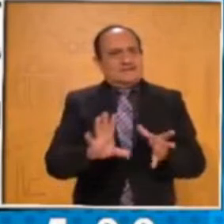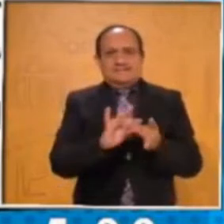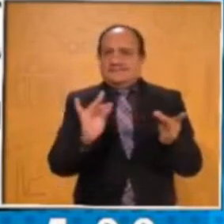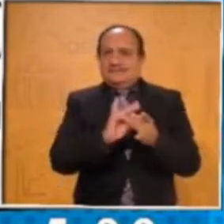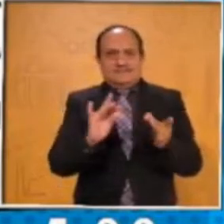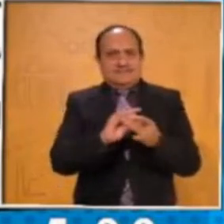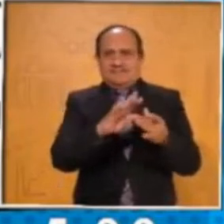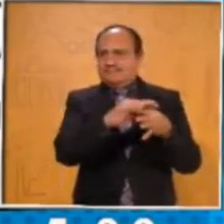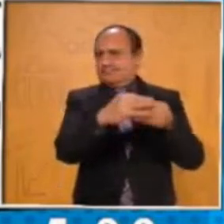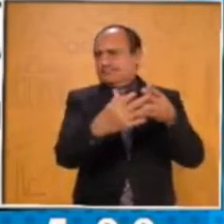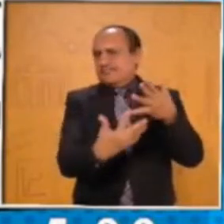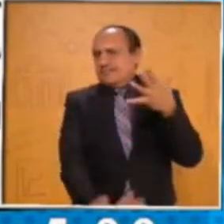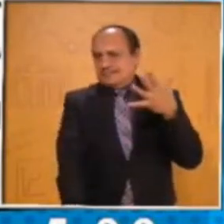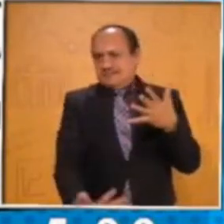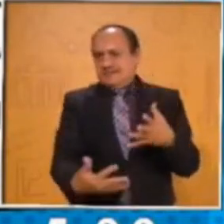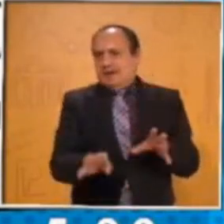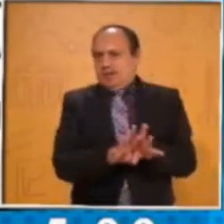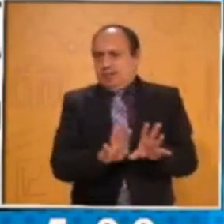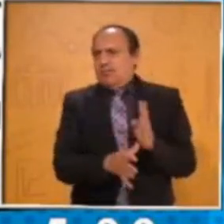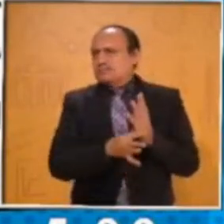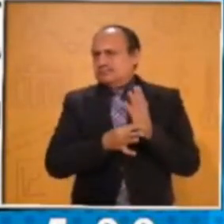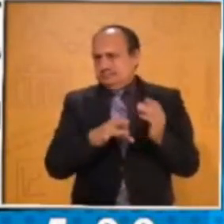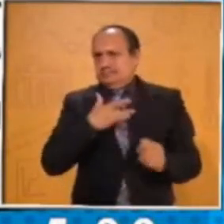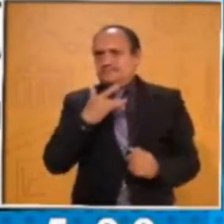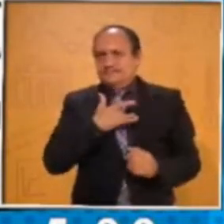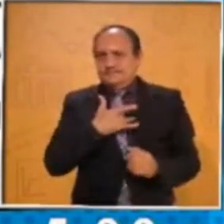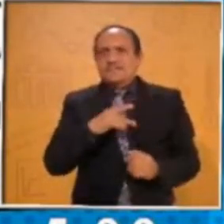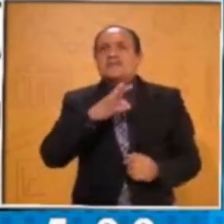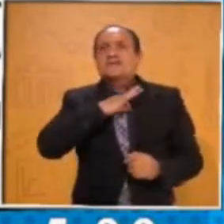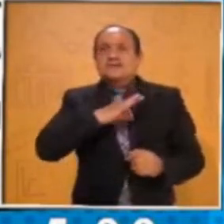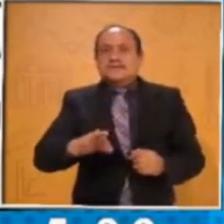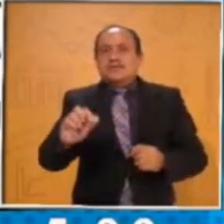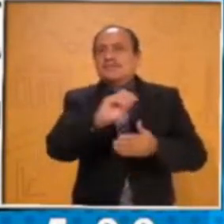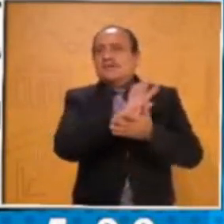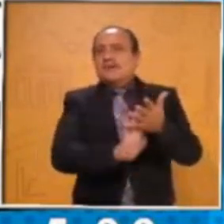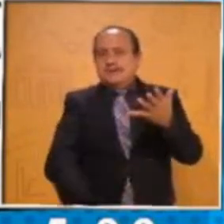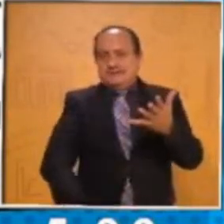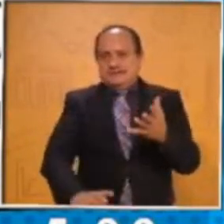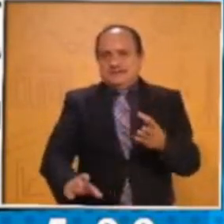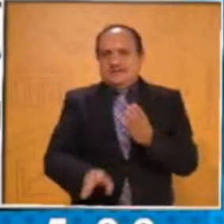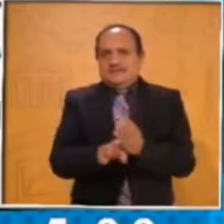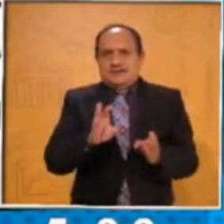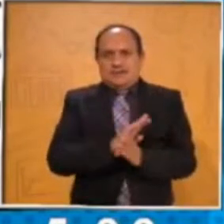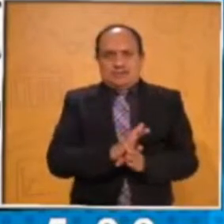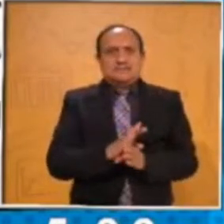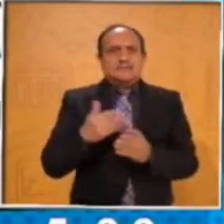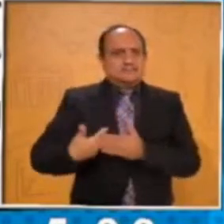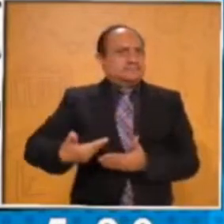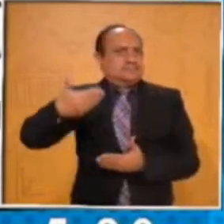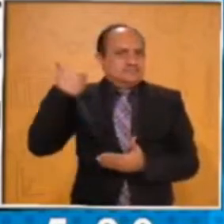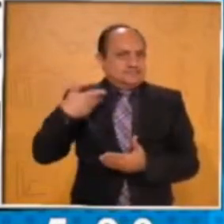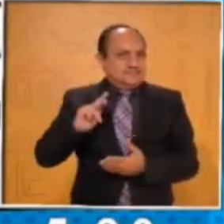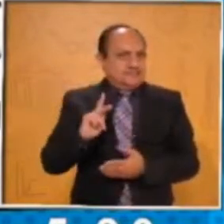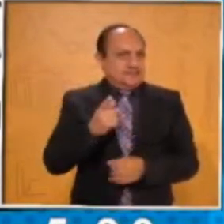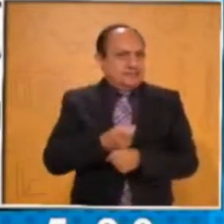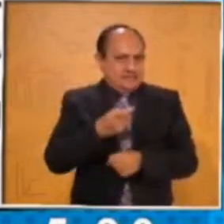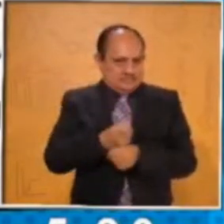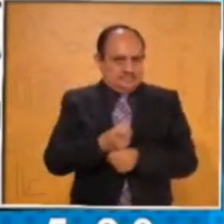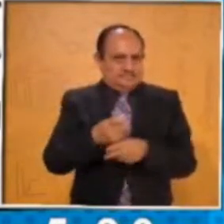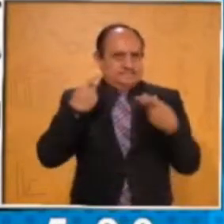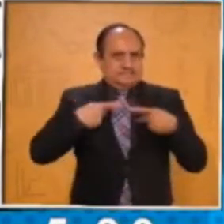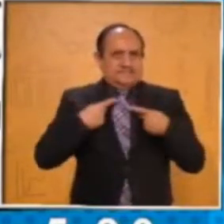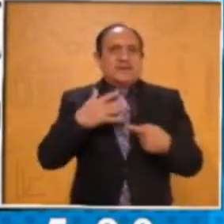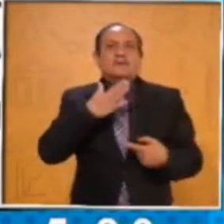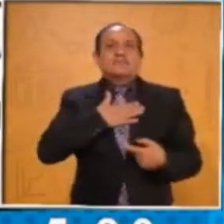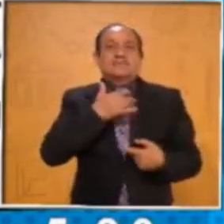contando conforme te lo está viviendo, ¿sale? Puede narrarte cosas del pasado, pero van a ser en primera persona. No